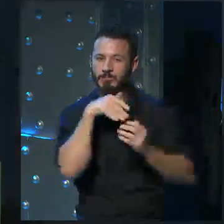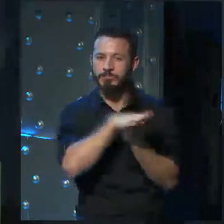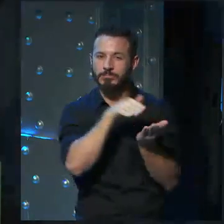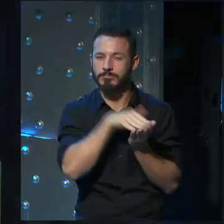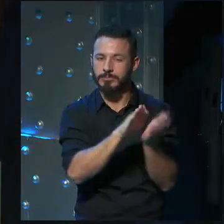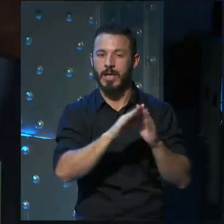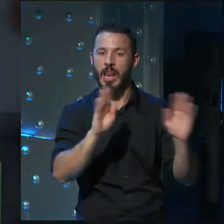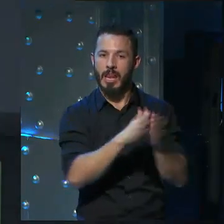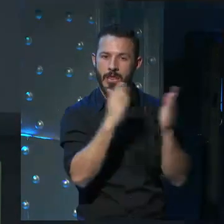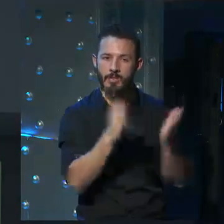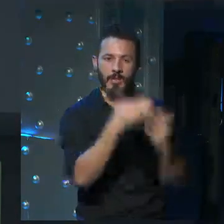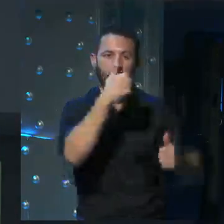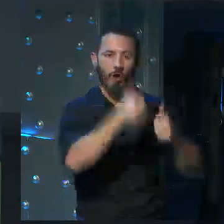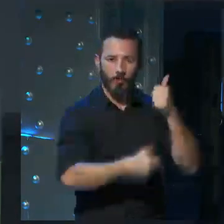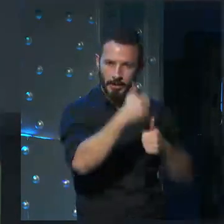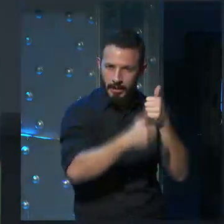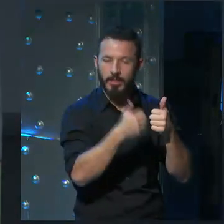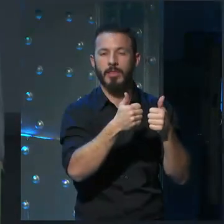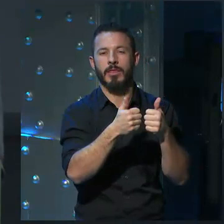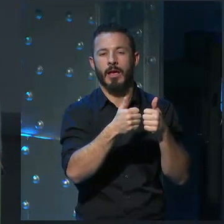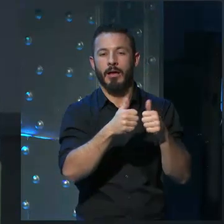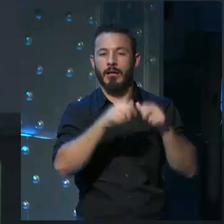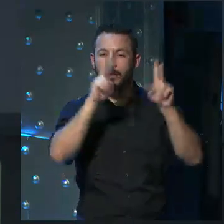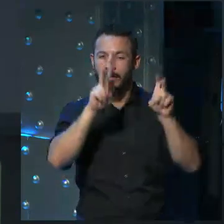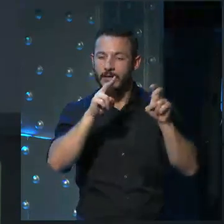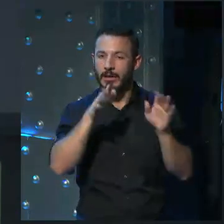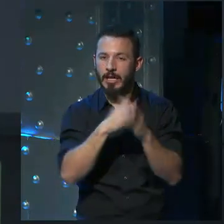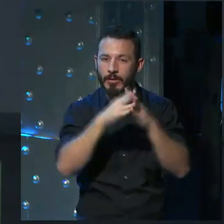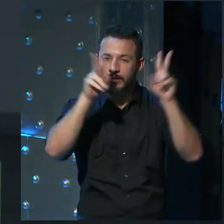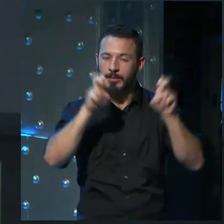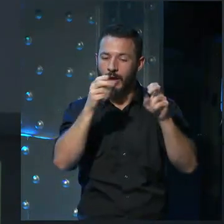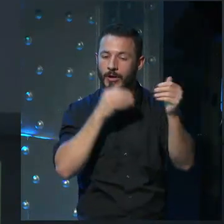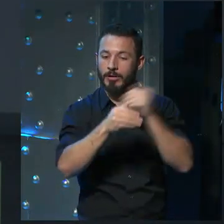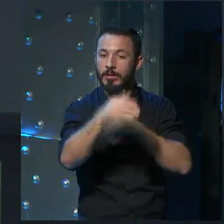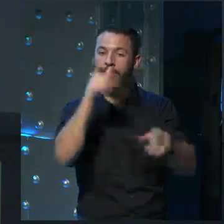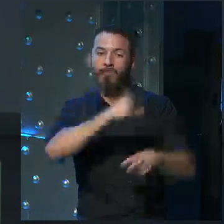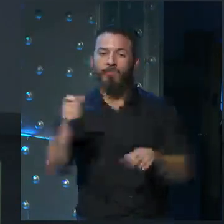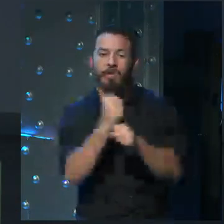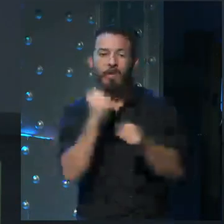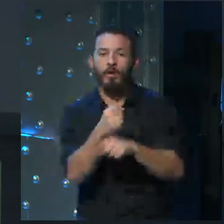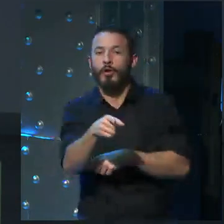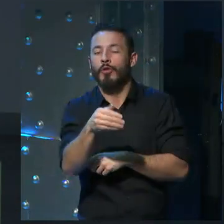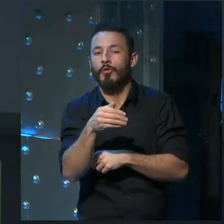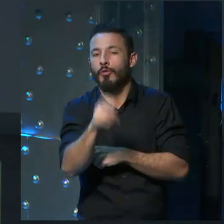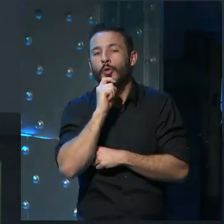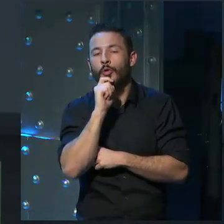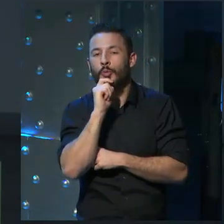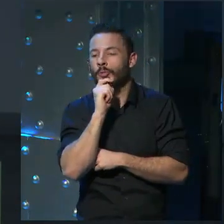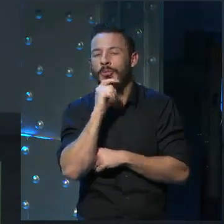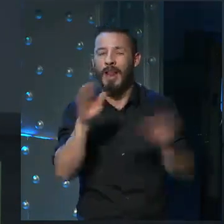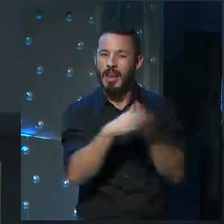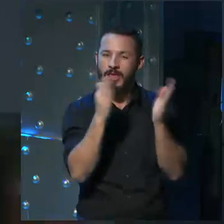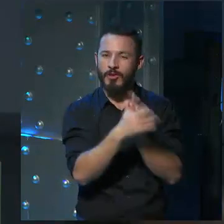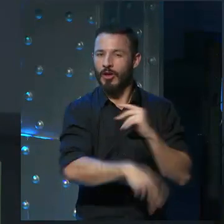Hicimos libros de competencias, libros sobre el futuro de los trabajadores, libros generales. Por lo